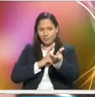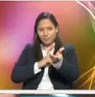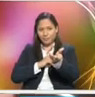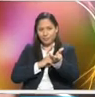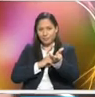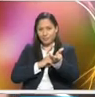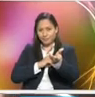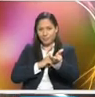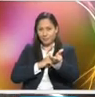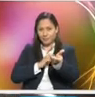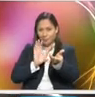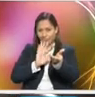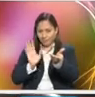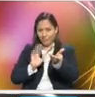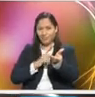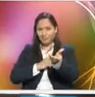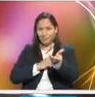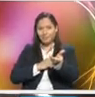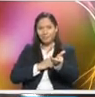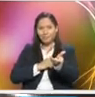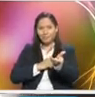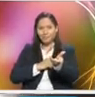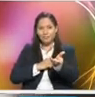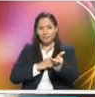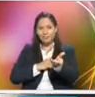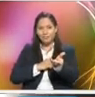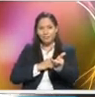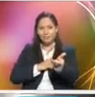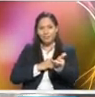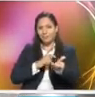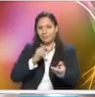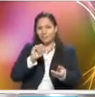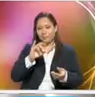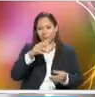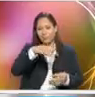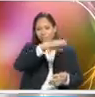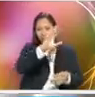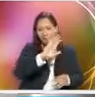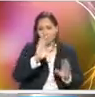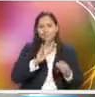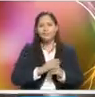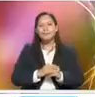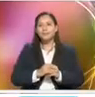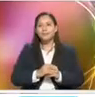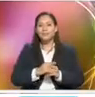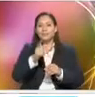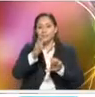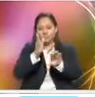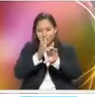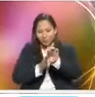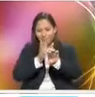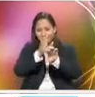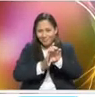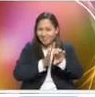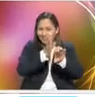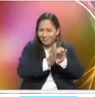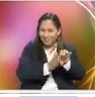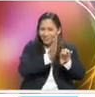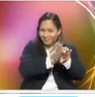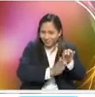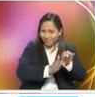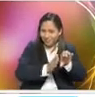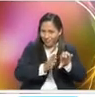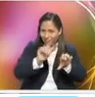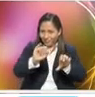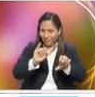Ahí está. Ok. Entonces, bueno, esta es la idea. Vamos a... Sí, lo vamos a cortarlo partir aquí. en rebanaditas Sí, lo vamos a partir todo en